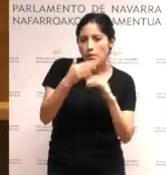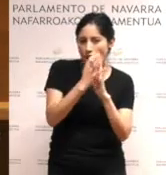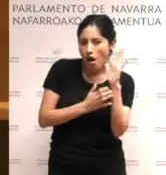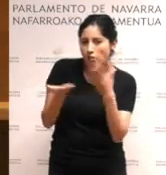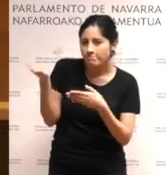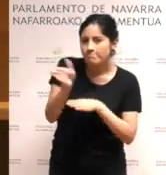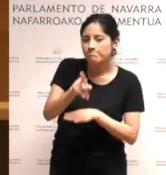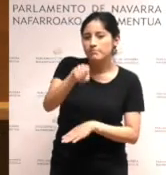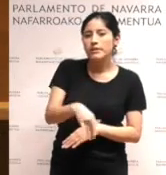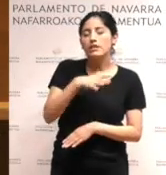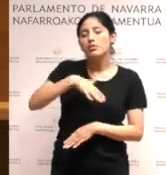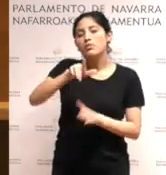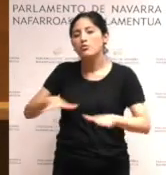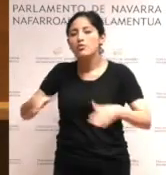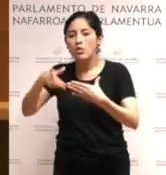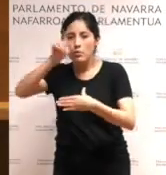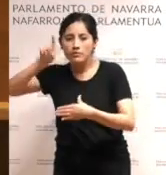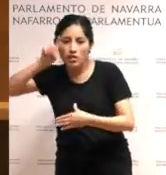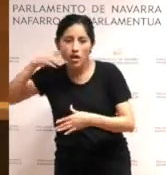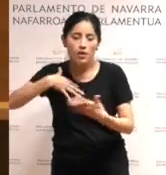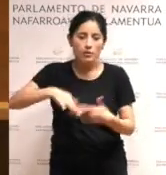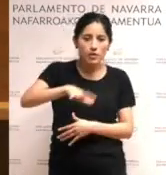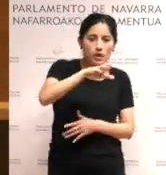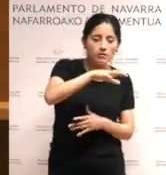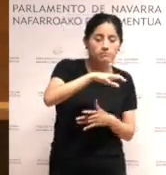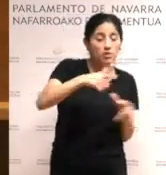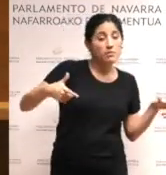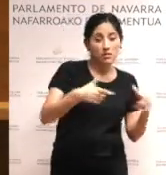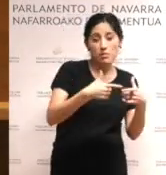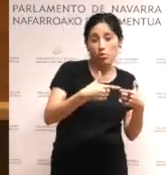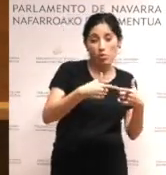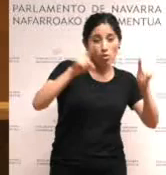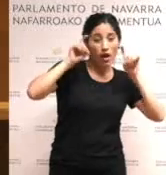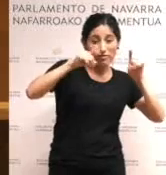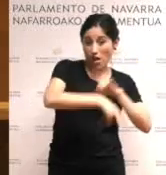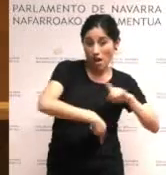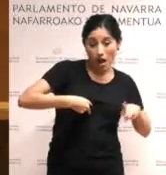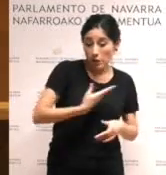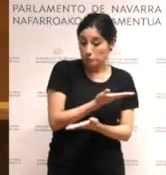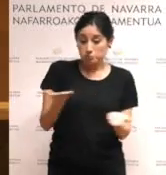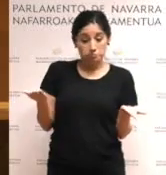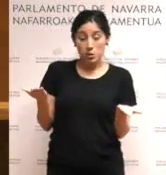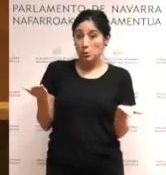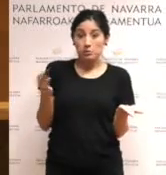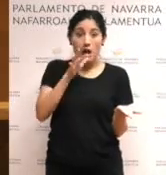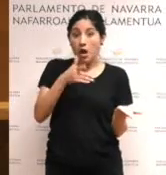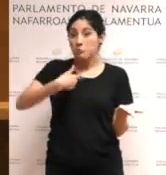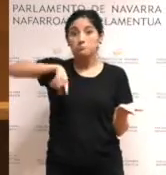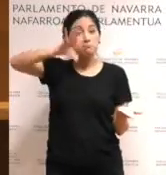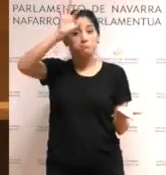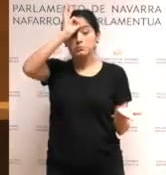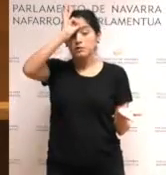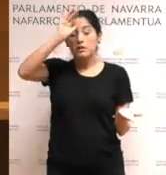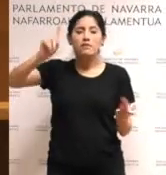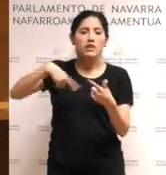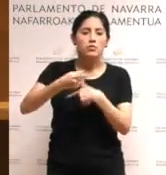los representantes del profesorado, ni los componentes de la comunidad educativa en general tenemos noticia de esos estudios. Luego concretaré una información